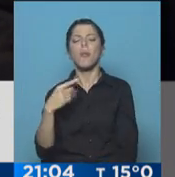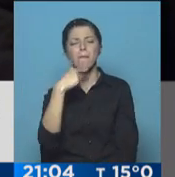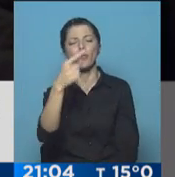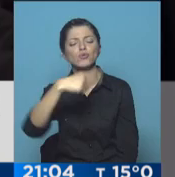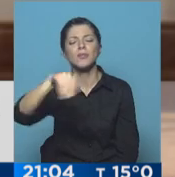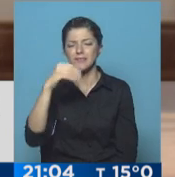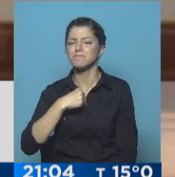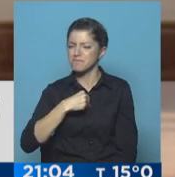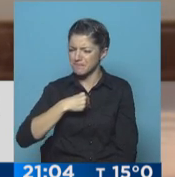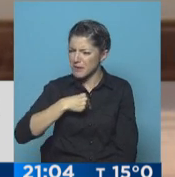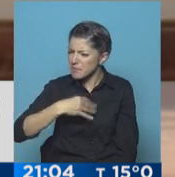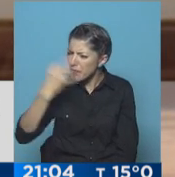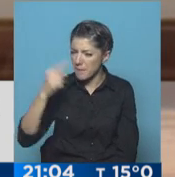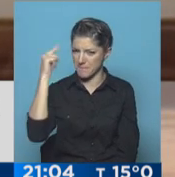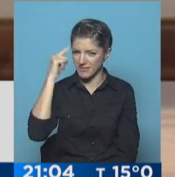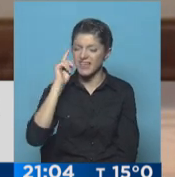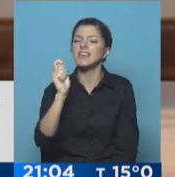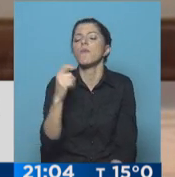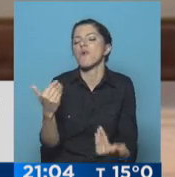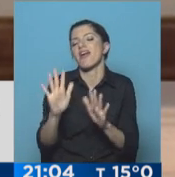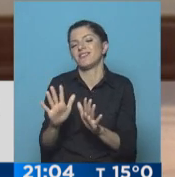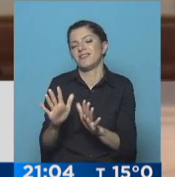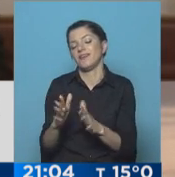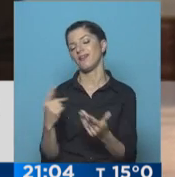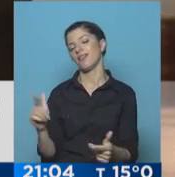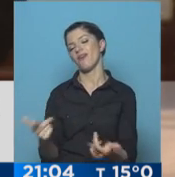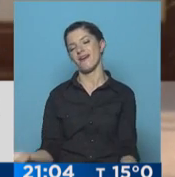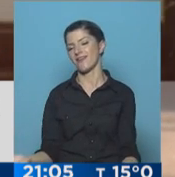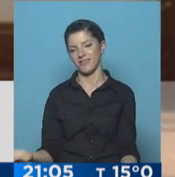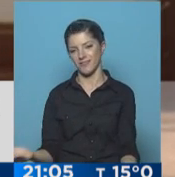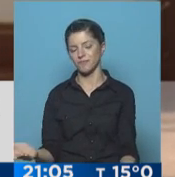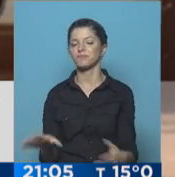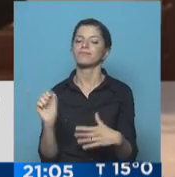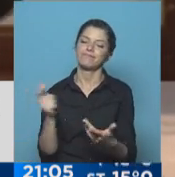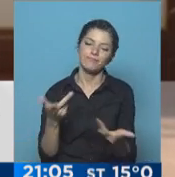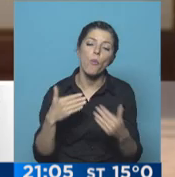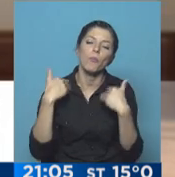corazón. ¿Quién puede ser tan necio? Nadie.